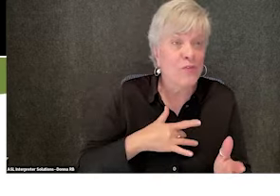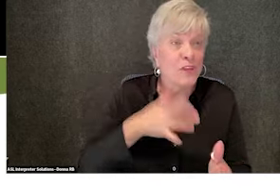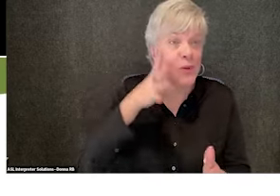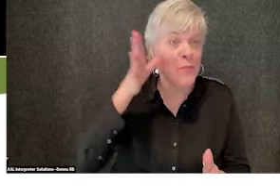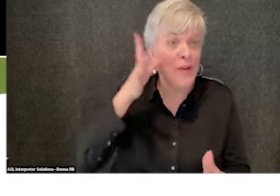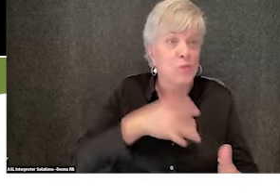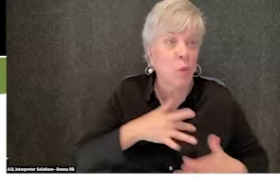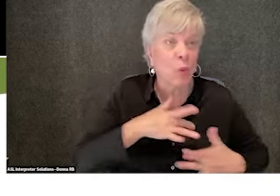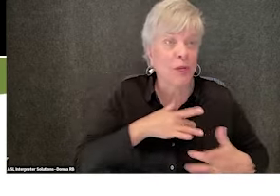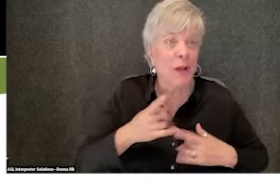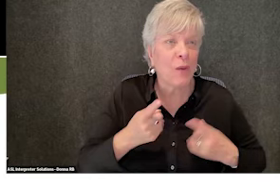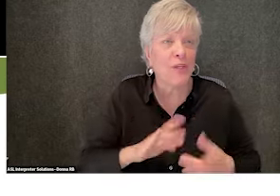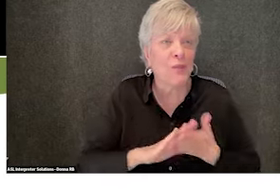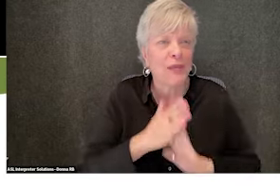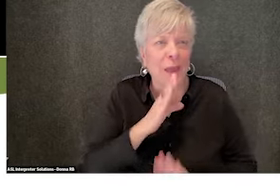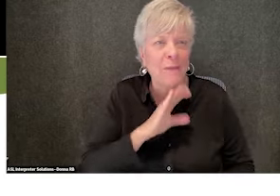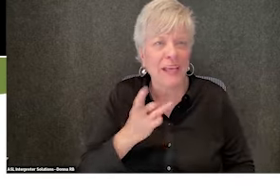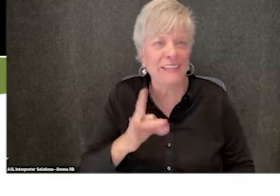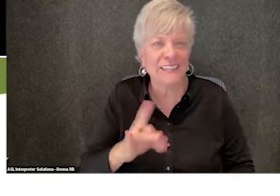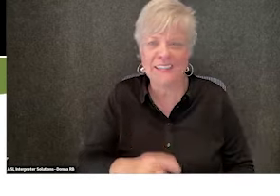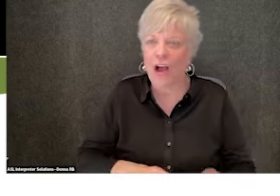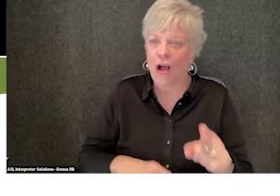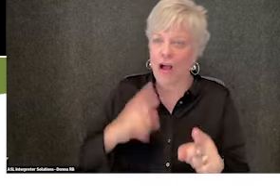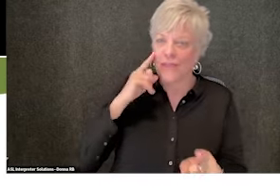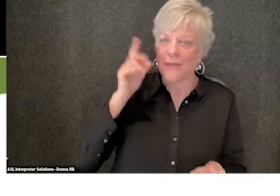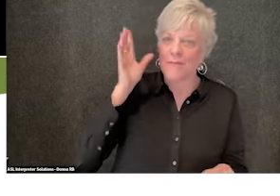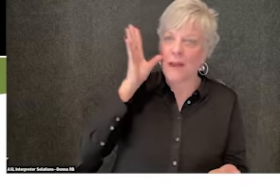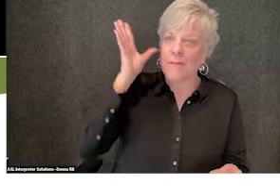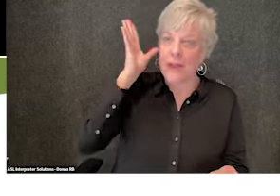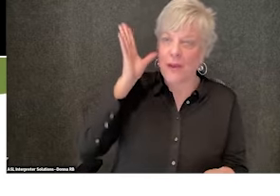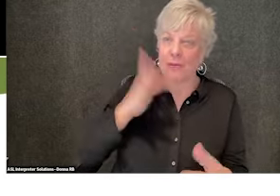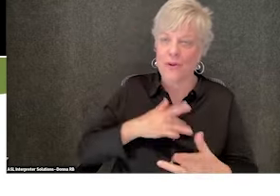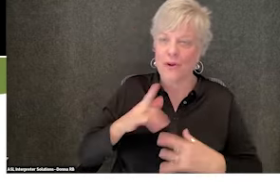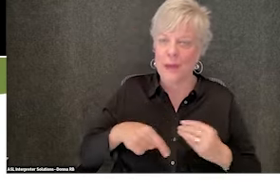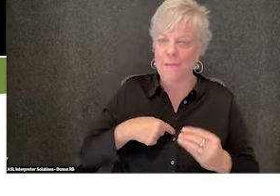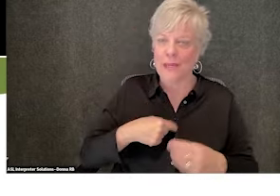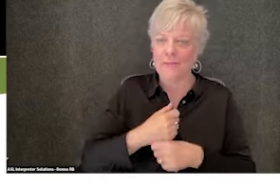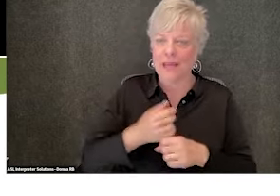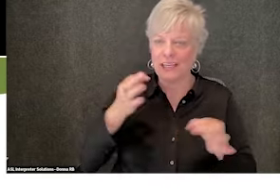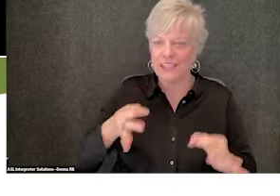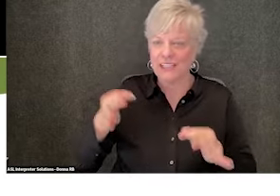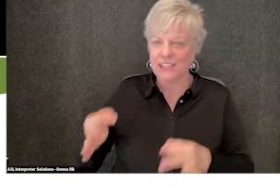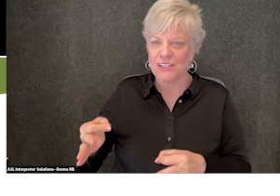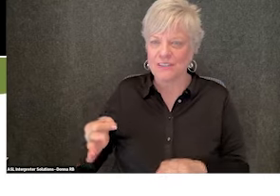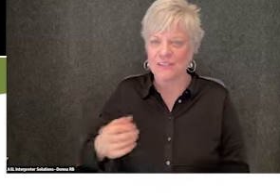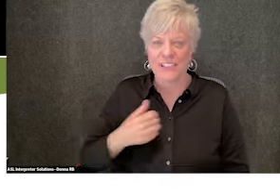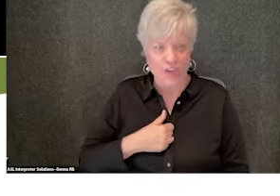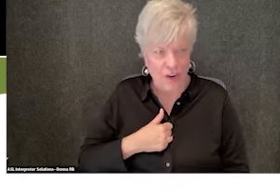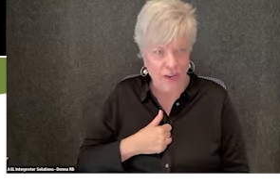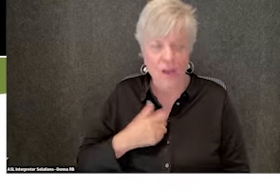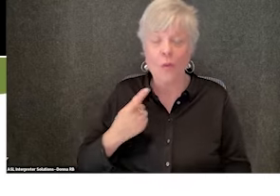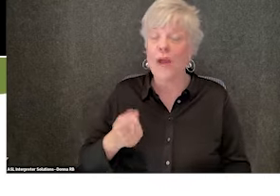una transición grande. Muchas veces los padres se preocupan que sus hijos van a